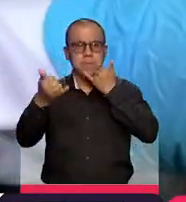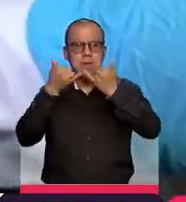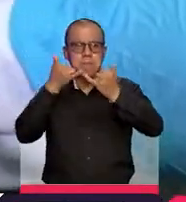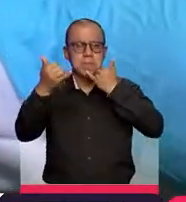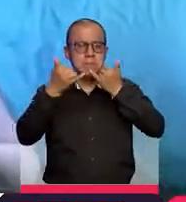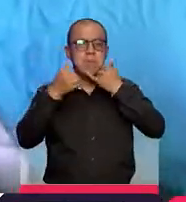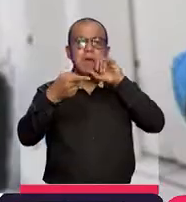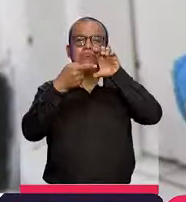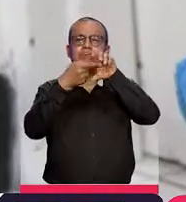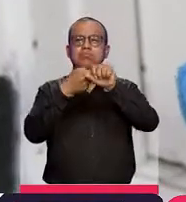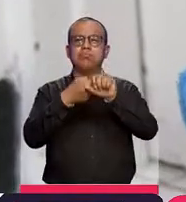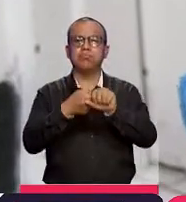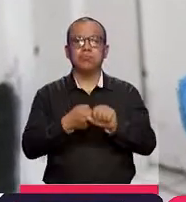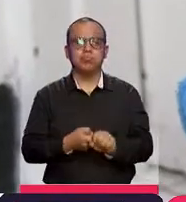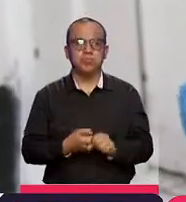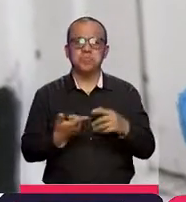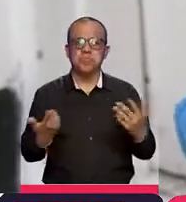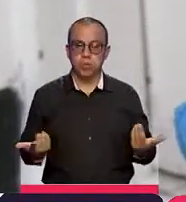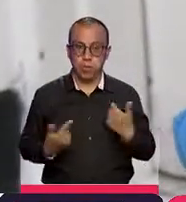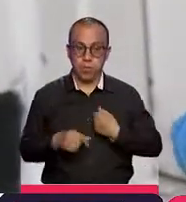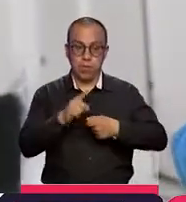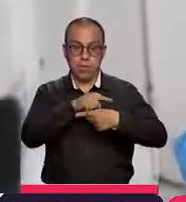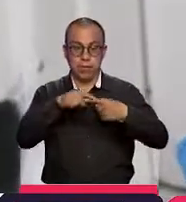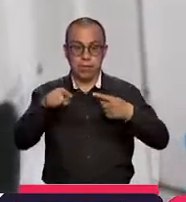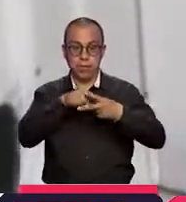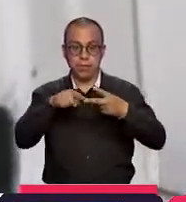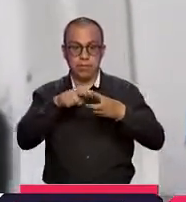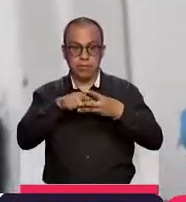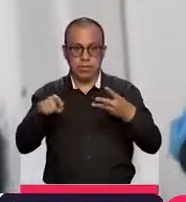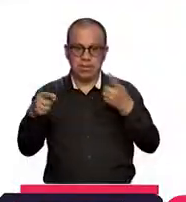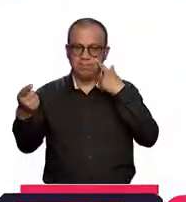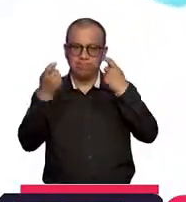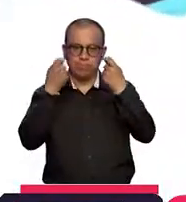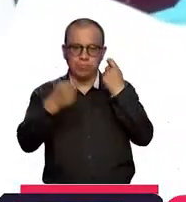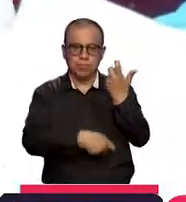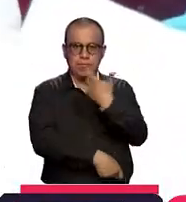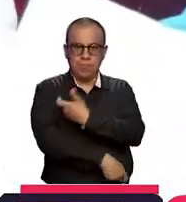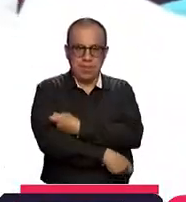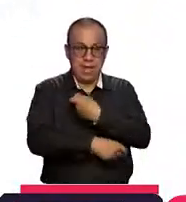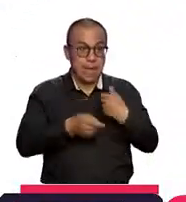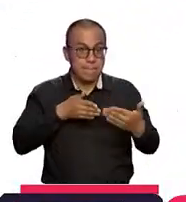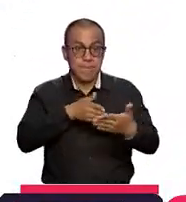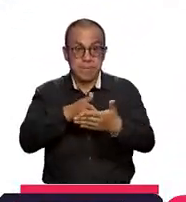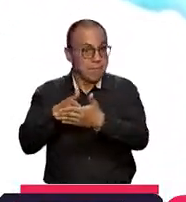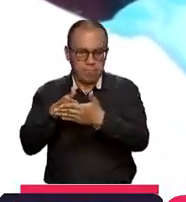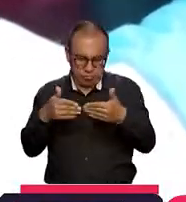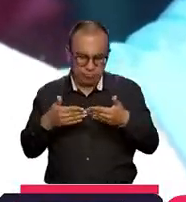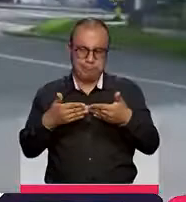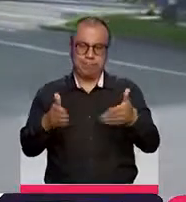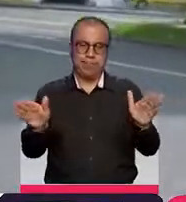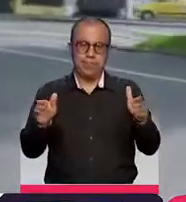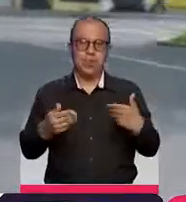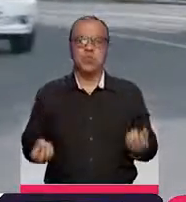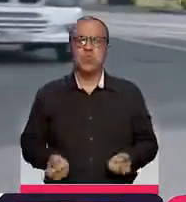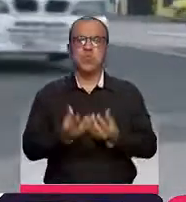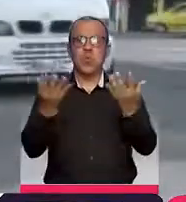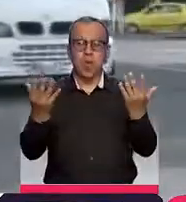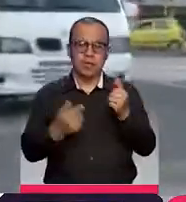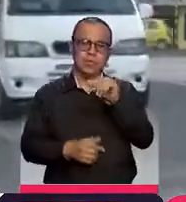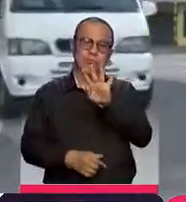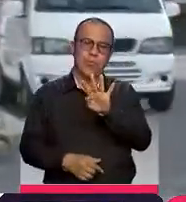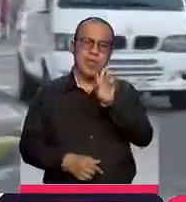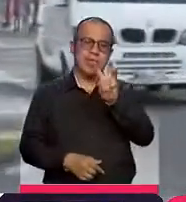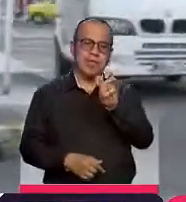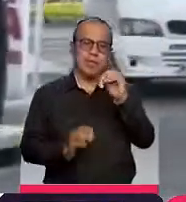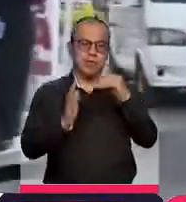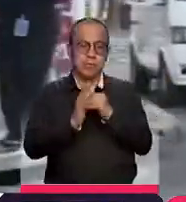fin de agendar una cita. Durante las 3 primeras semanas de la estrategia Vacunación Sin Barreras, ya se han beneficiado más de 48.000 personas